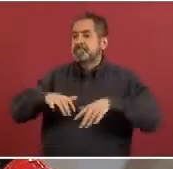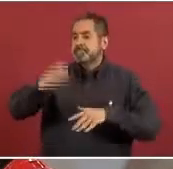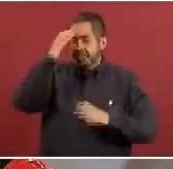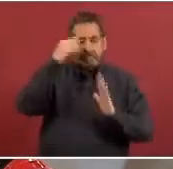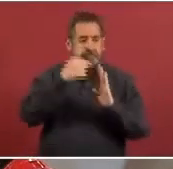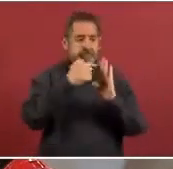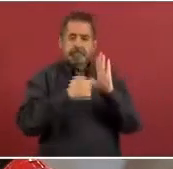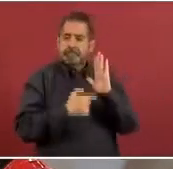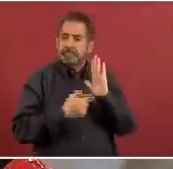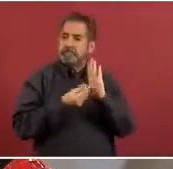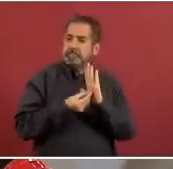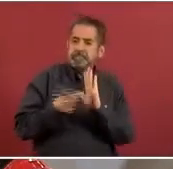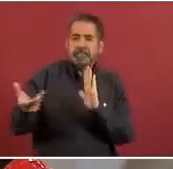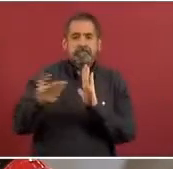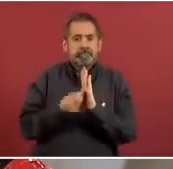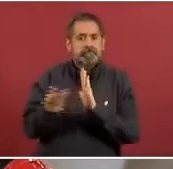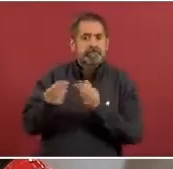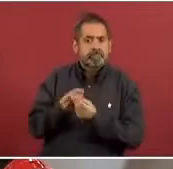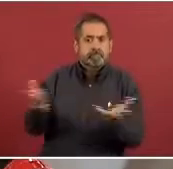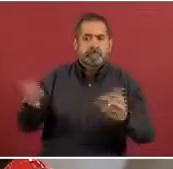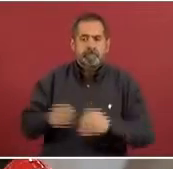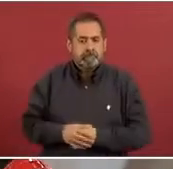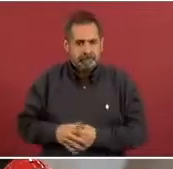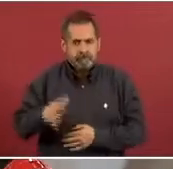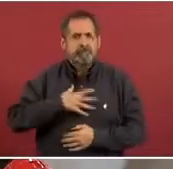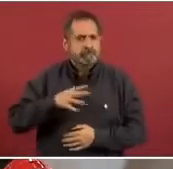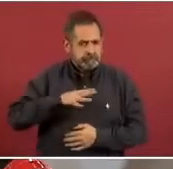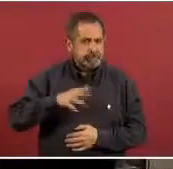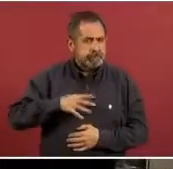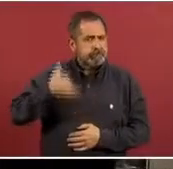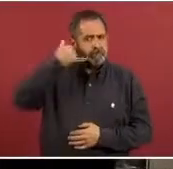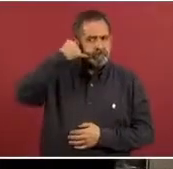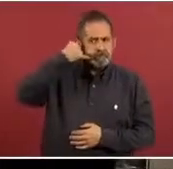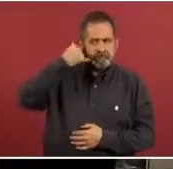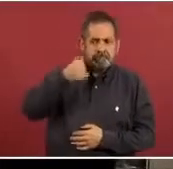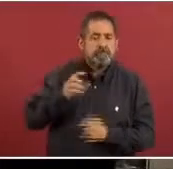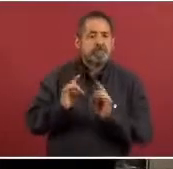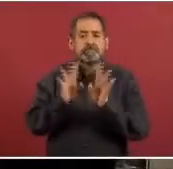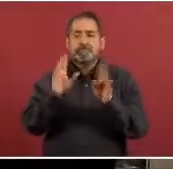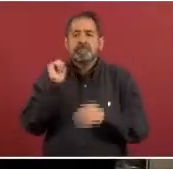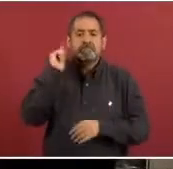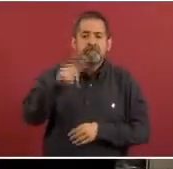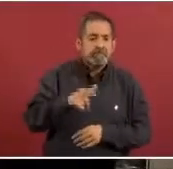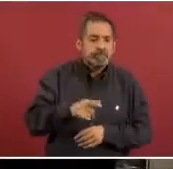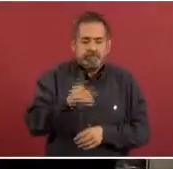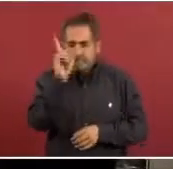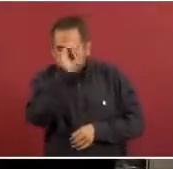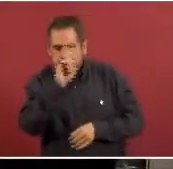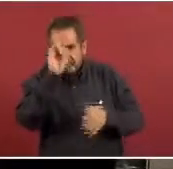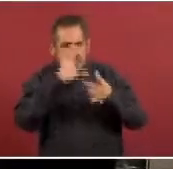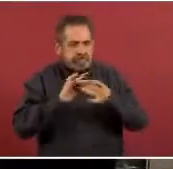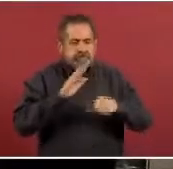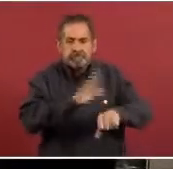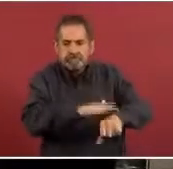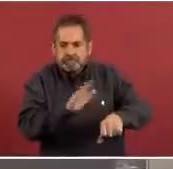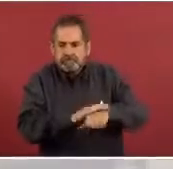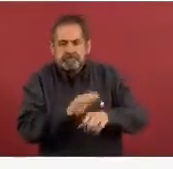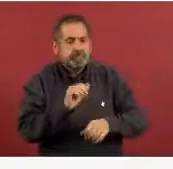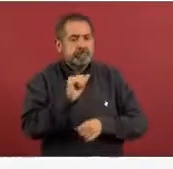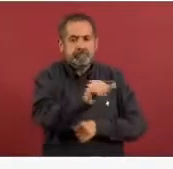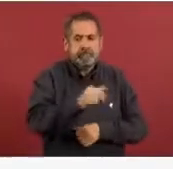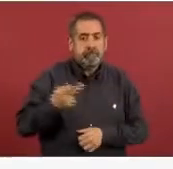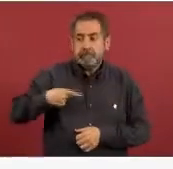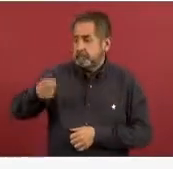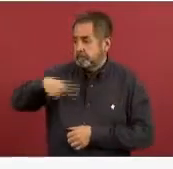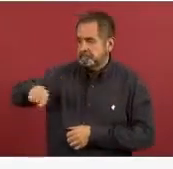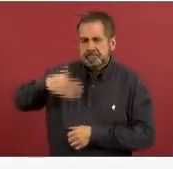medidas. Tenemos líneas telefónicas disponibles para orientar en temas clave de salud, con personal de